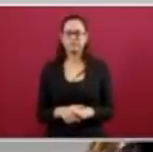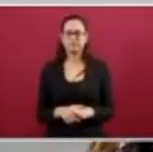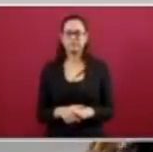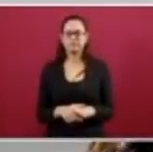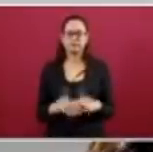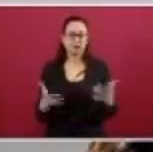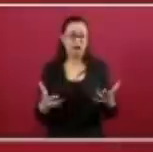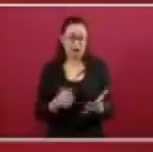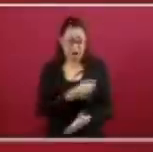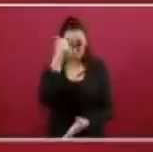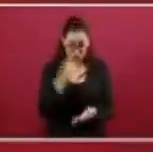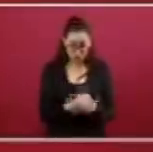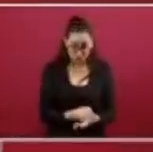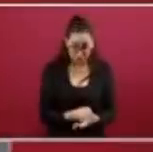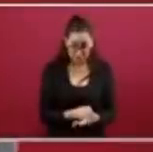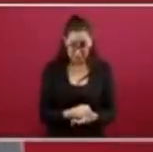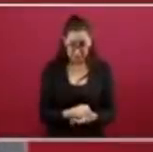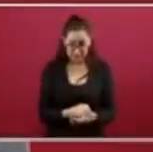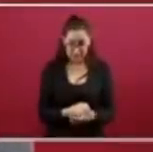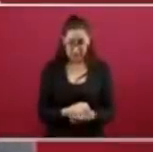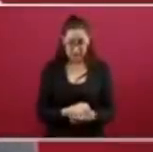por la fuerza.